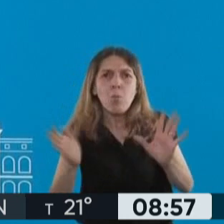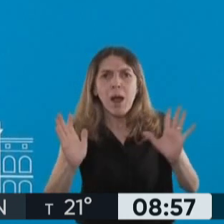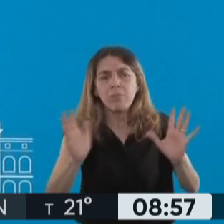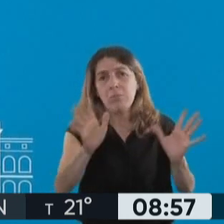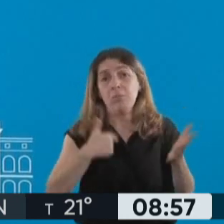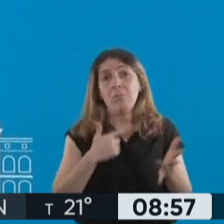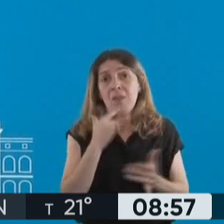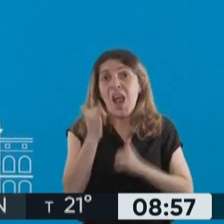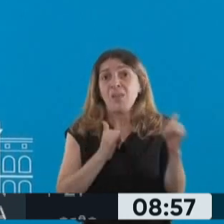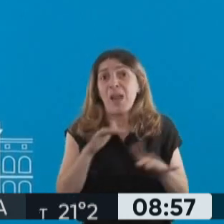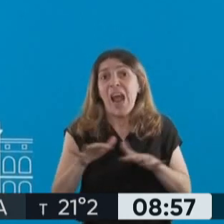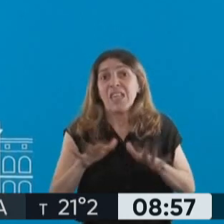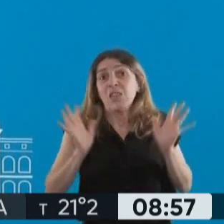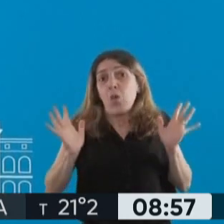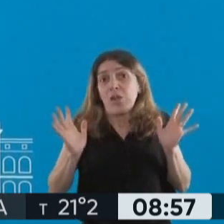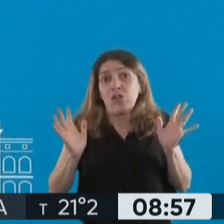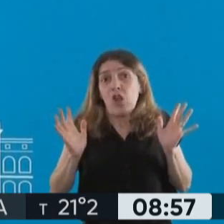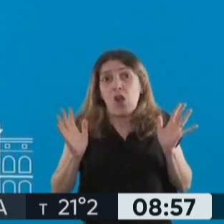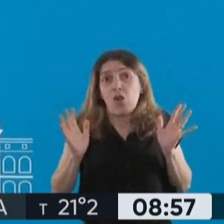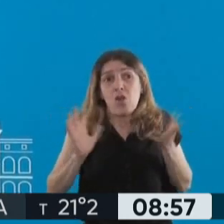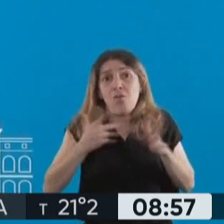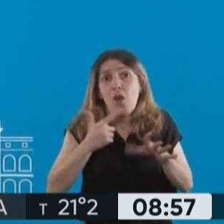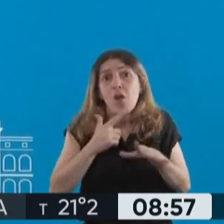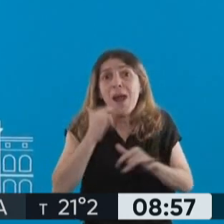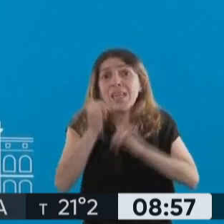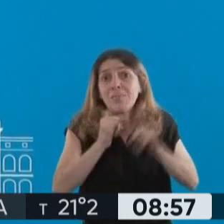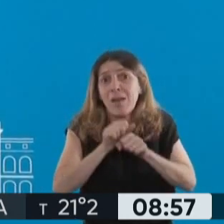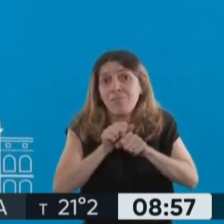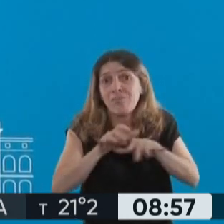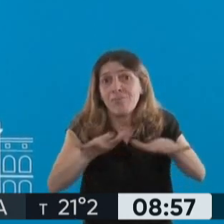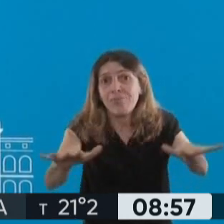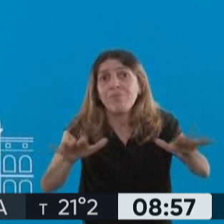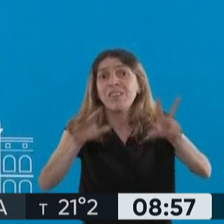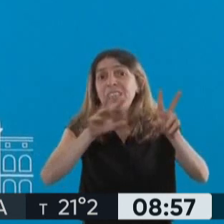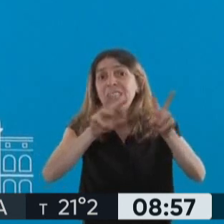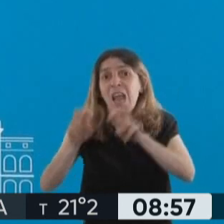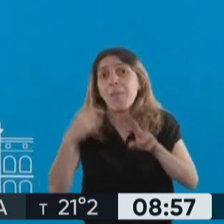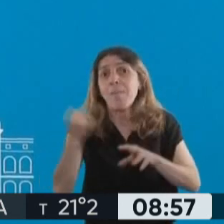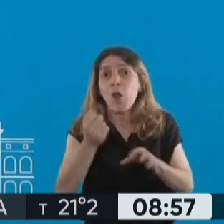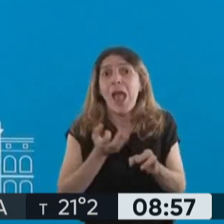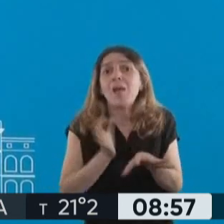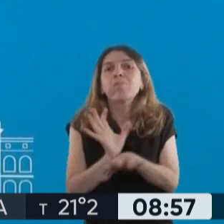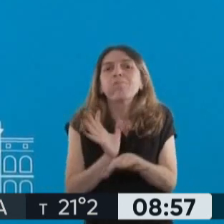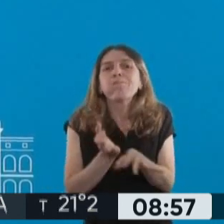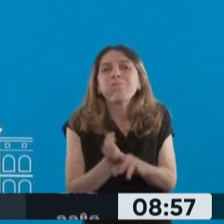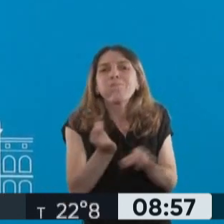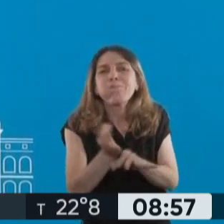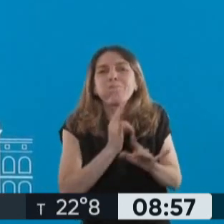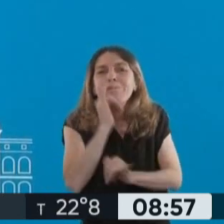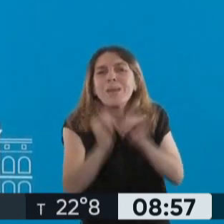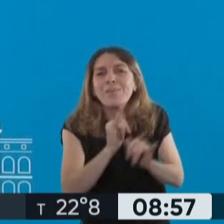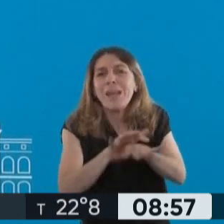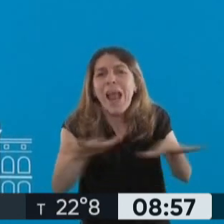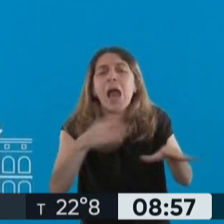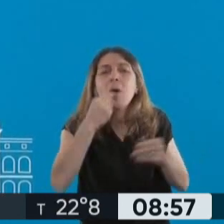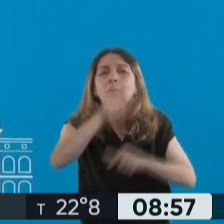Explicar las situaciones y tratar de ser pedagógica o docente con respecto a determinados temas nos parece importante porque la sociedad necesita